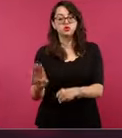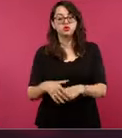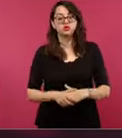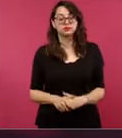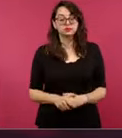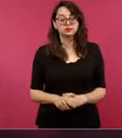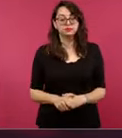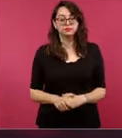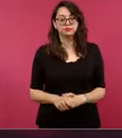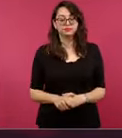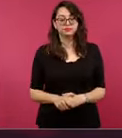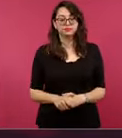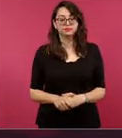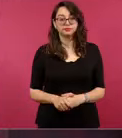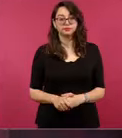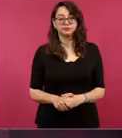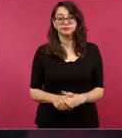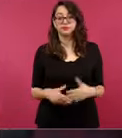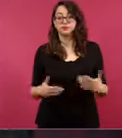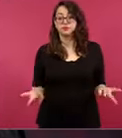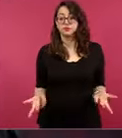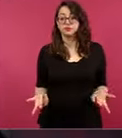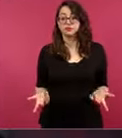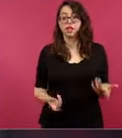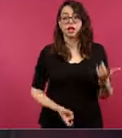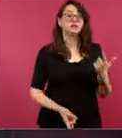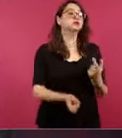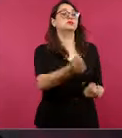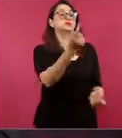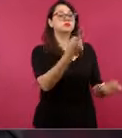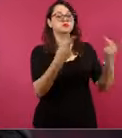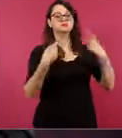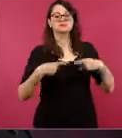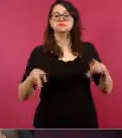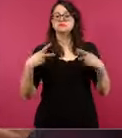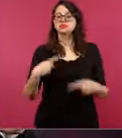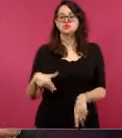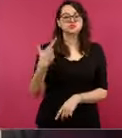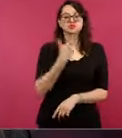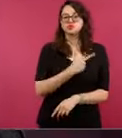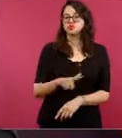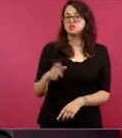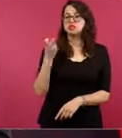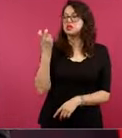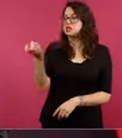Los que dicen que es malo, pues